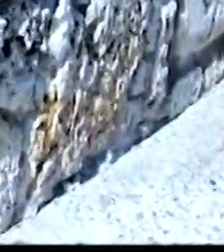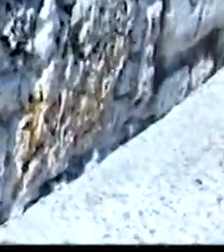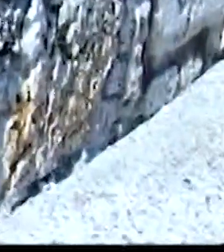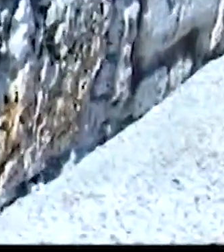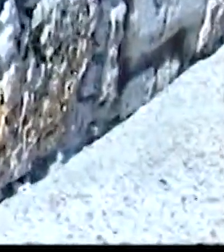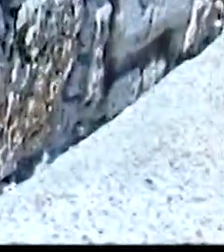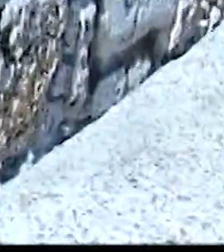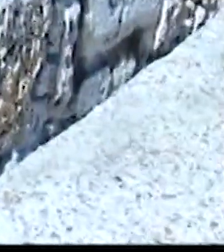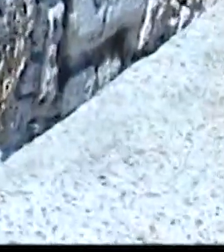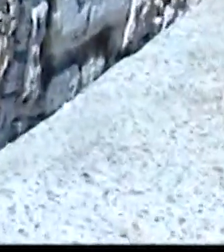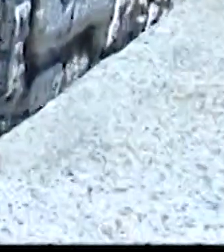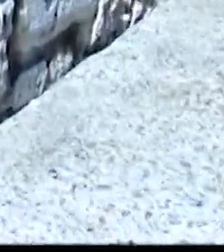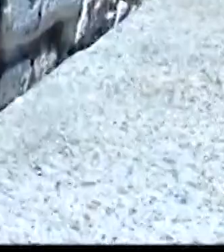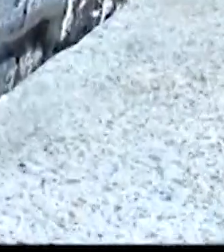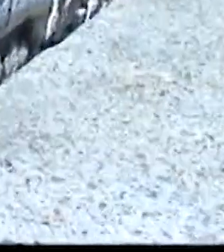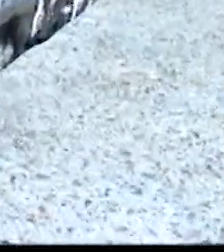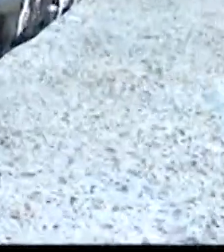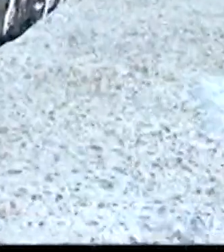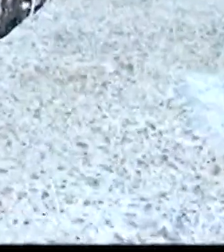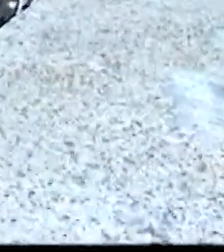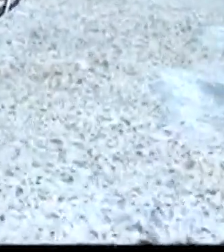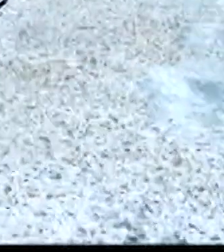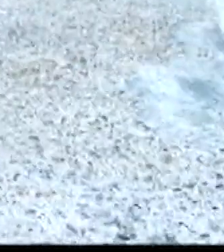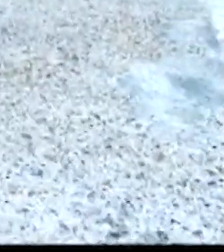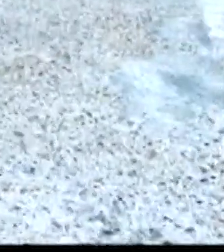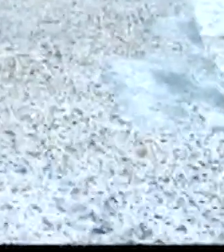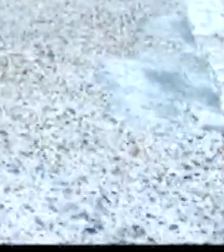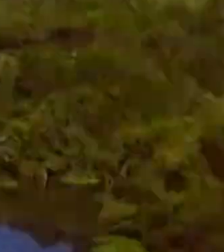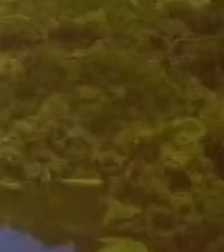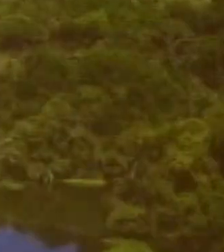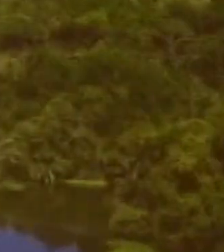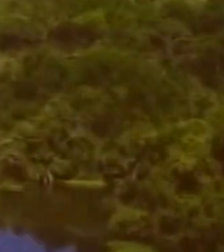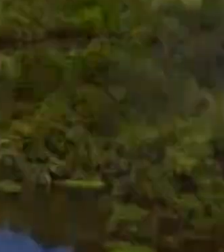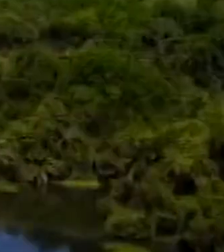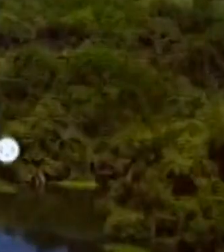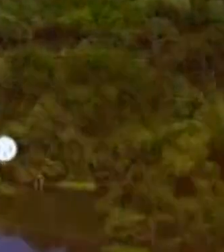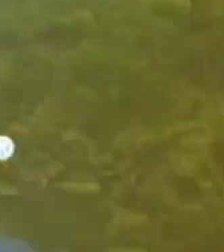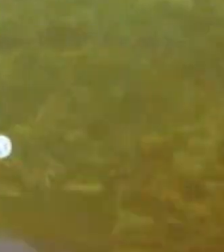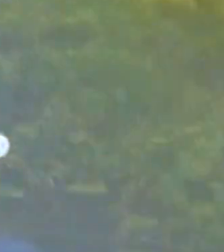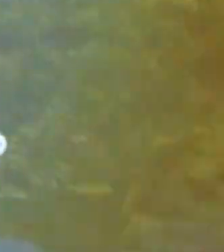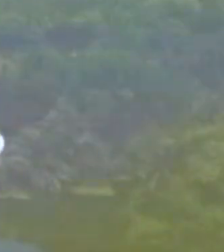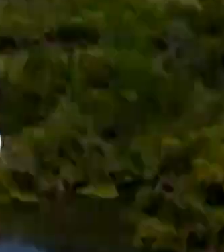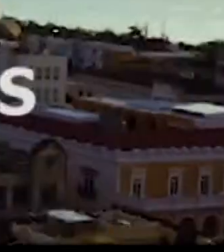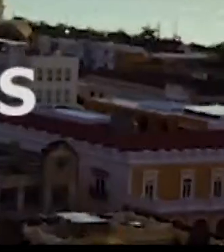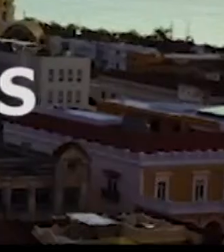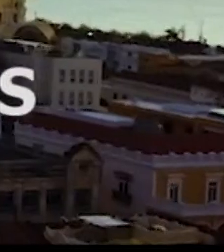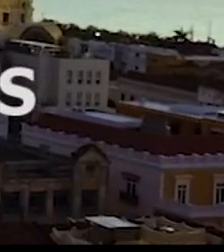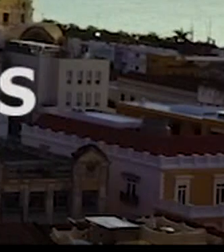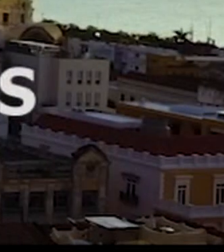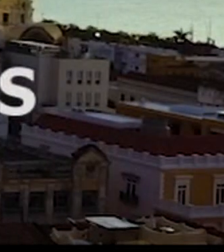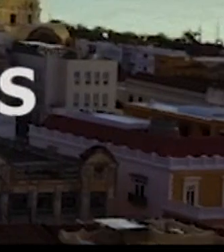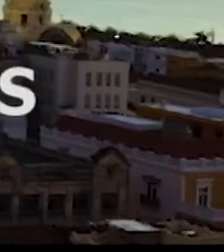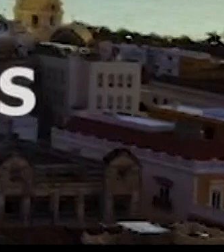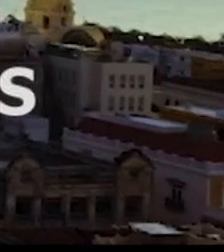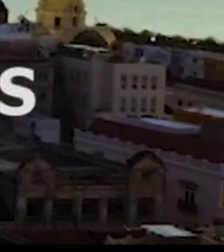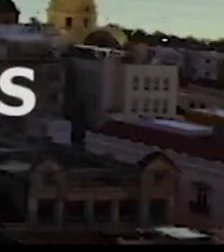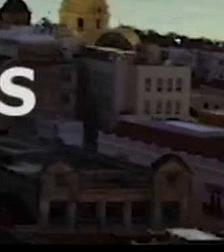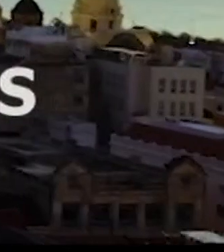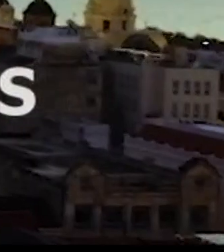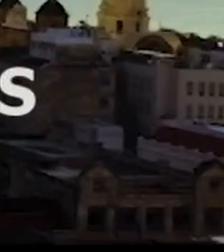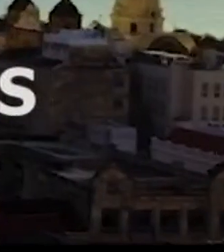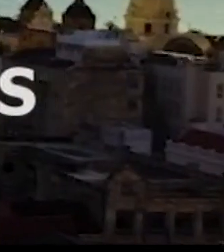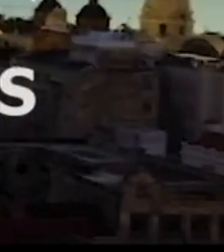las principales razones por que los turistas visitan la famosa Cartagena de Indias. Los sábados a las 12 mediodía y